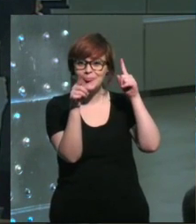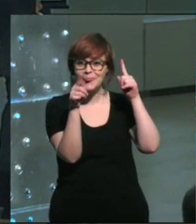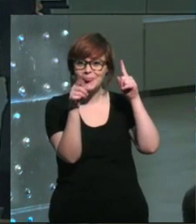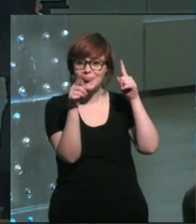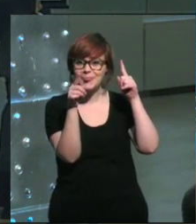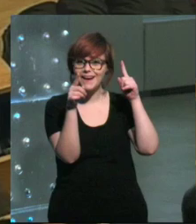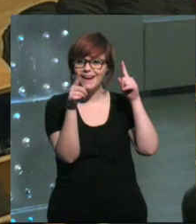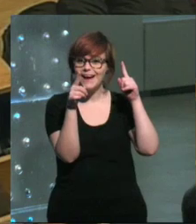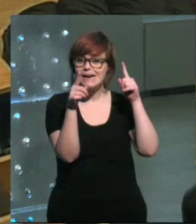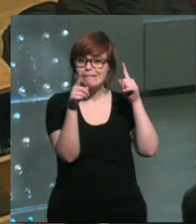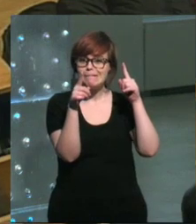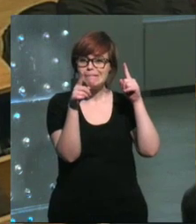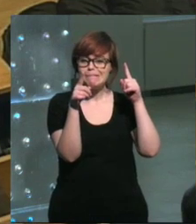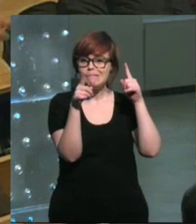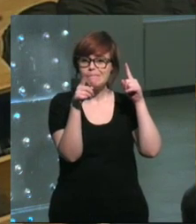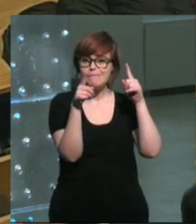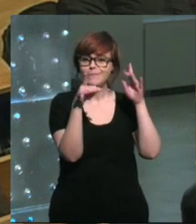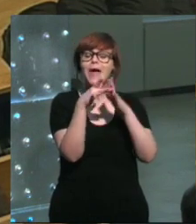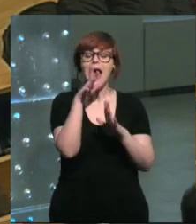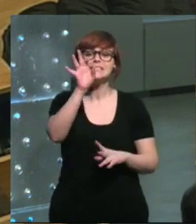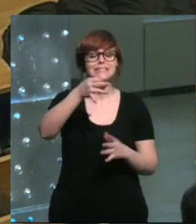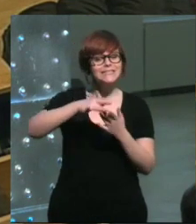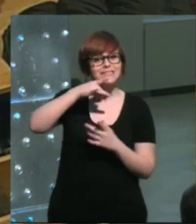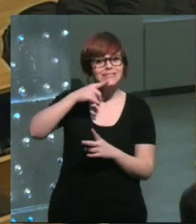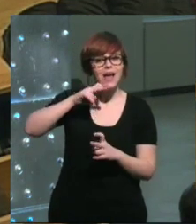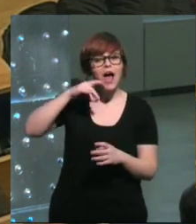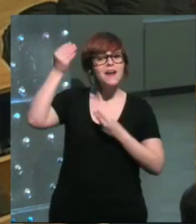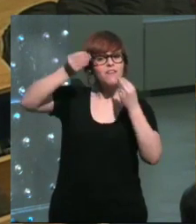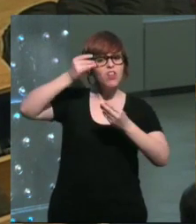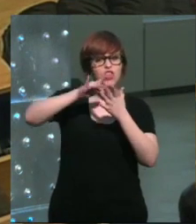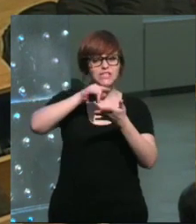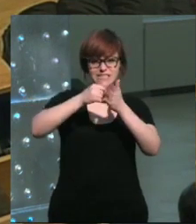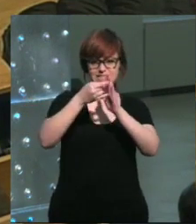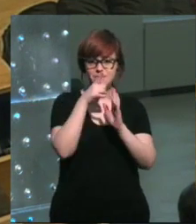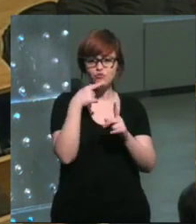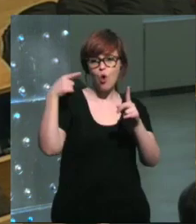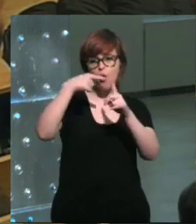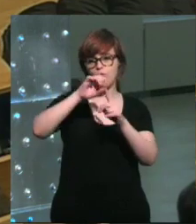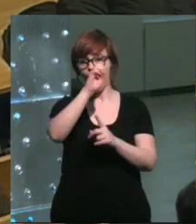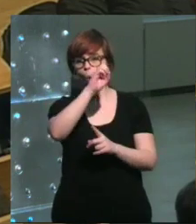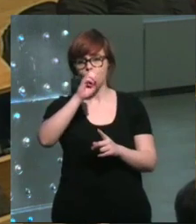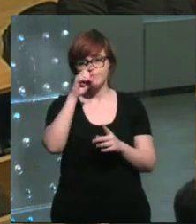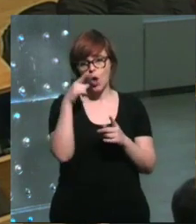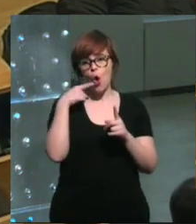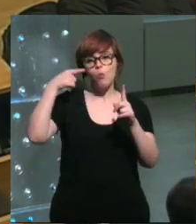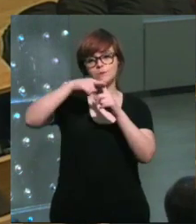Era la reflexión sobre este sistema con otras intenciones, ¿no? Sí, porque sí, al final bueno, la información, vale. pues...